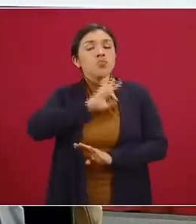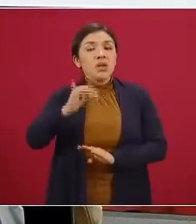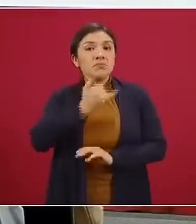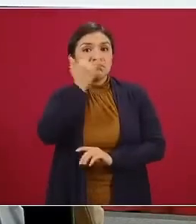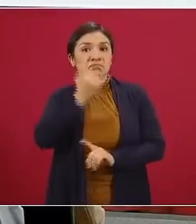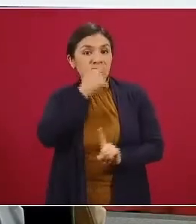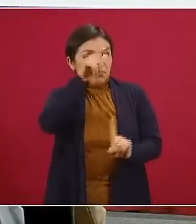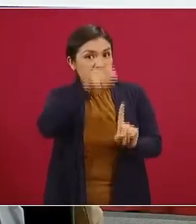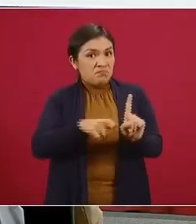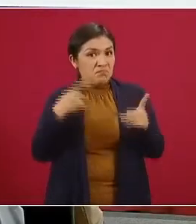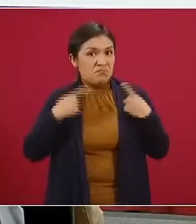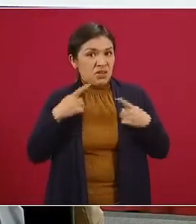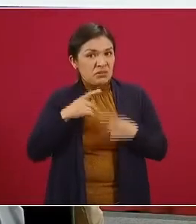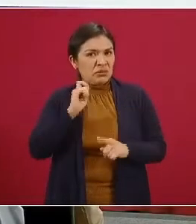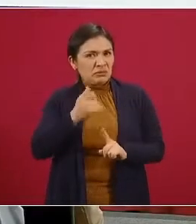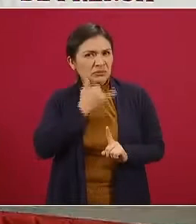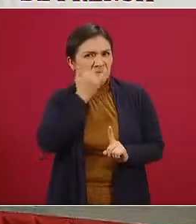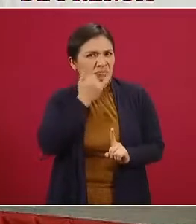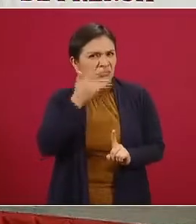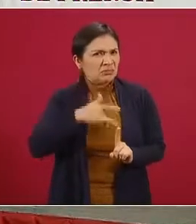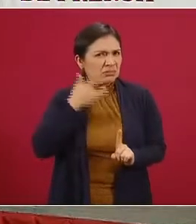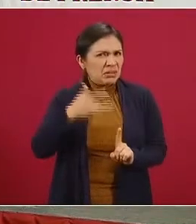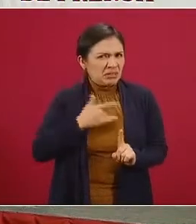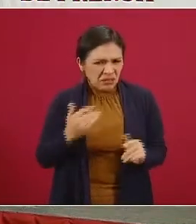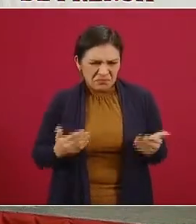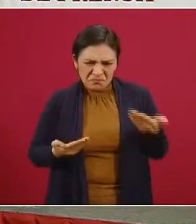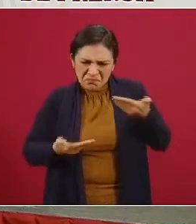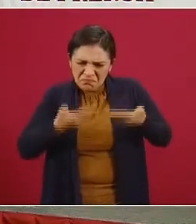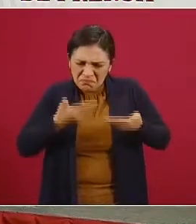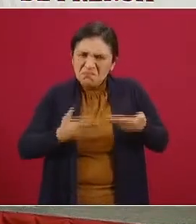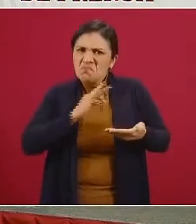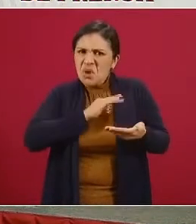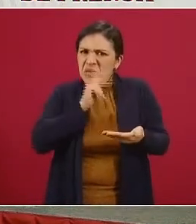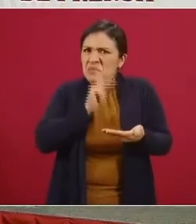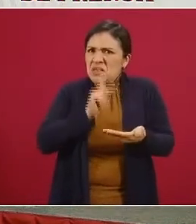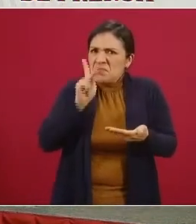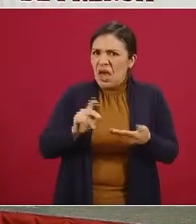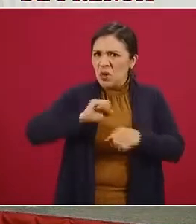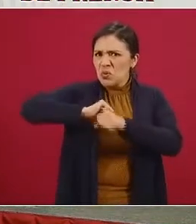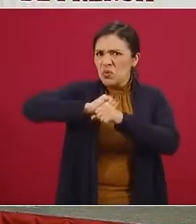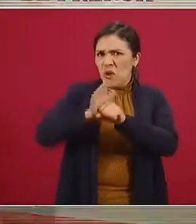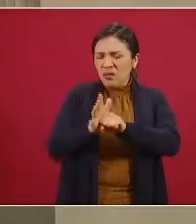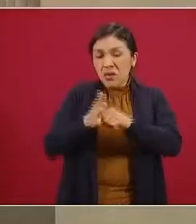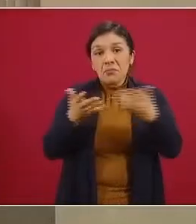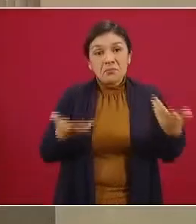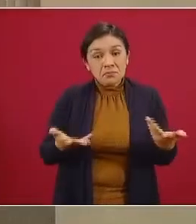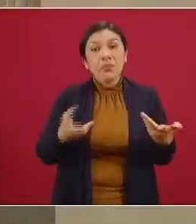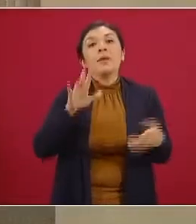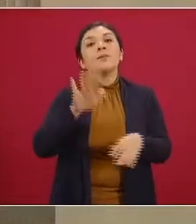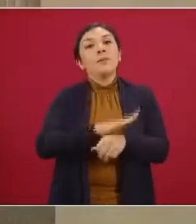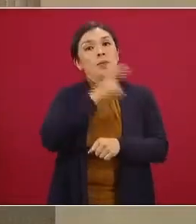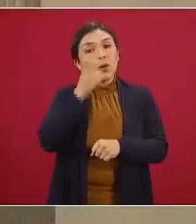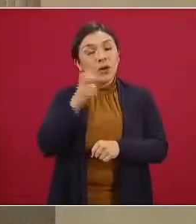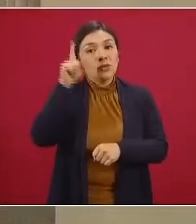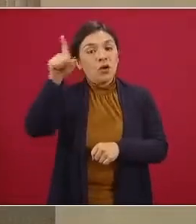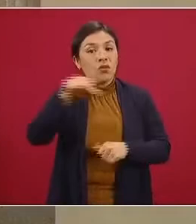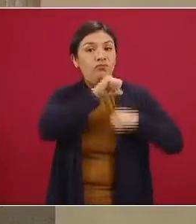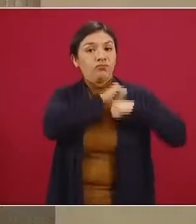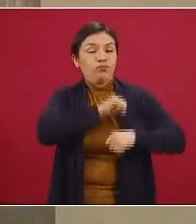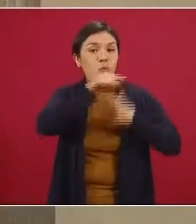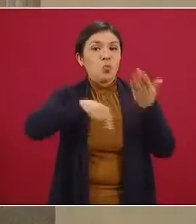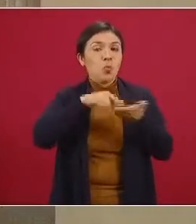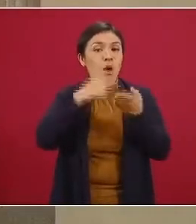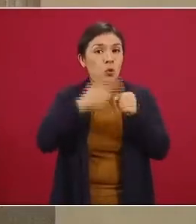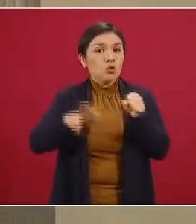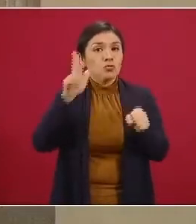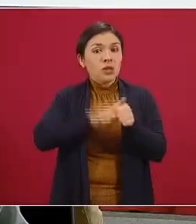caso, es decir, tenían signos y síntomas compatibles con COVID-19, por eso la unidad médica donde